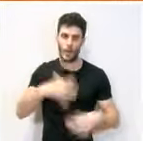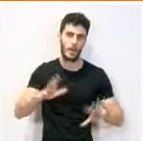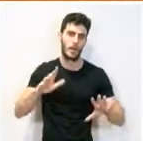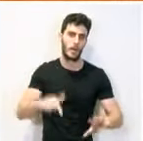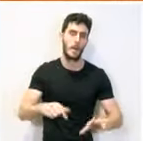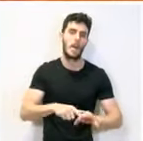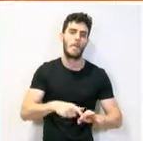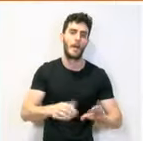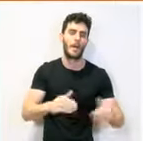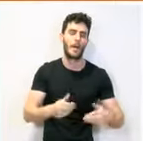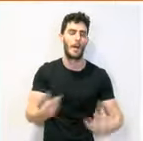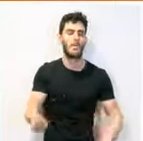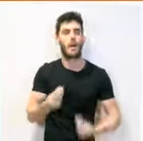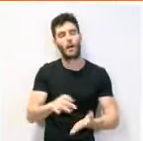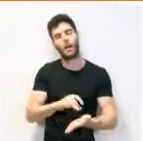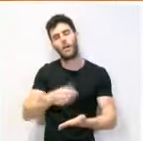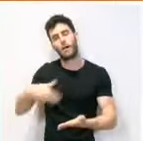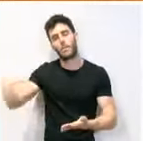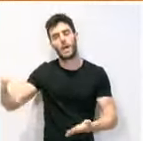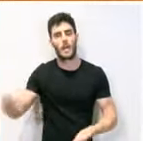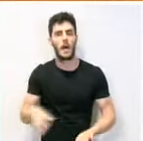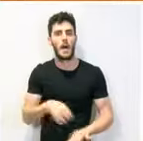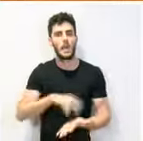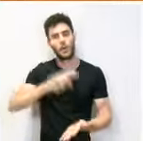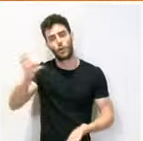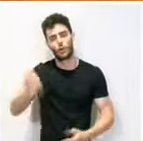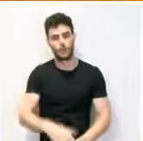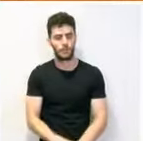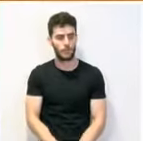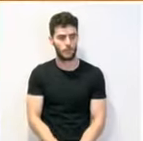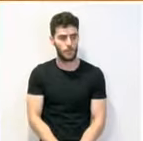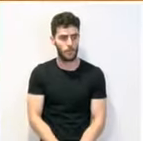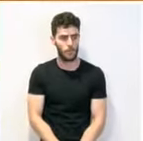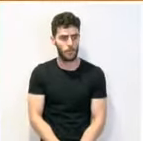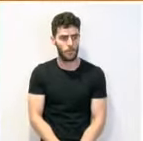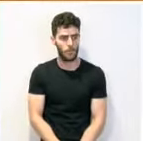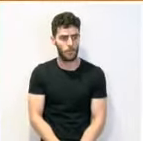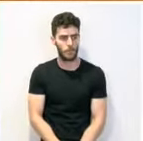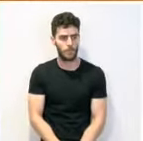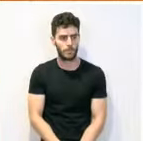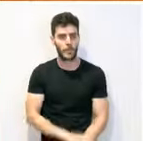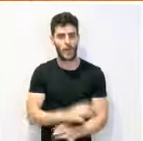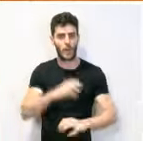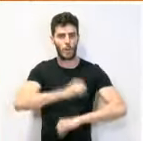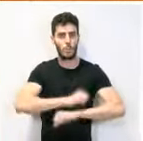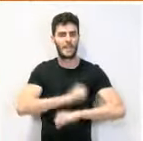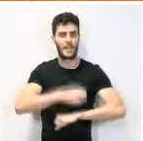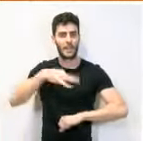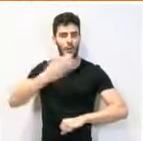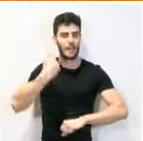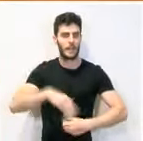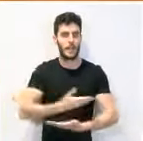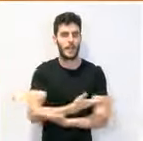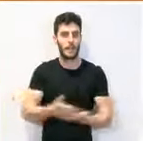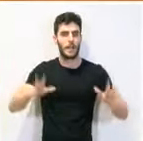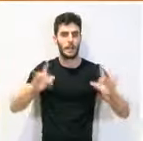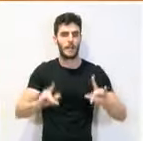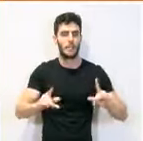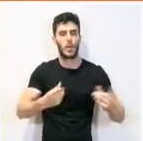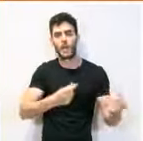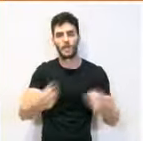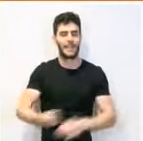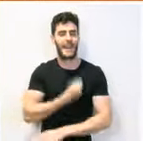tener plaza, casi mejor que te vayas a otro centro. Eso, con la ventanilla única, se ha garantizado. Pero es necesario seguir